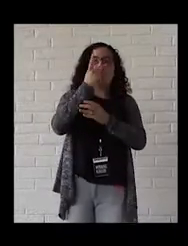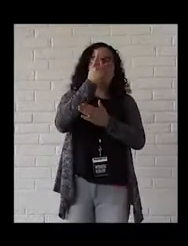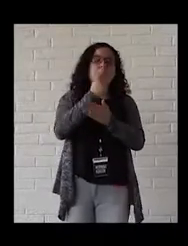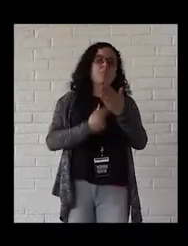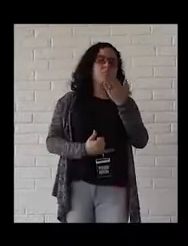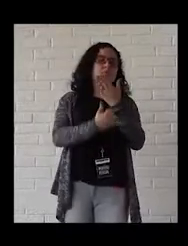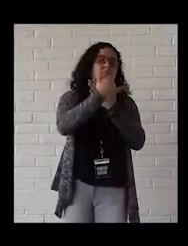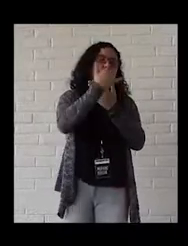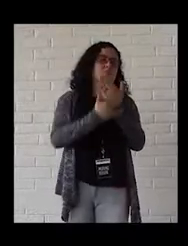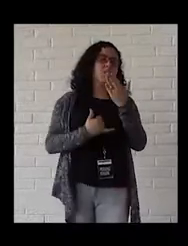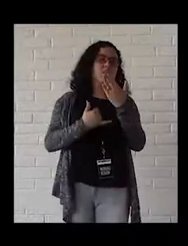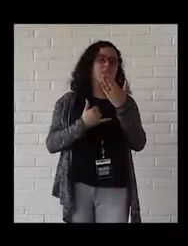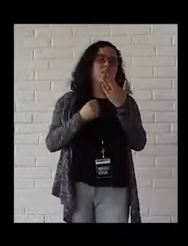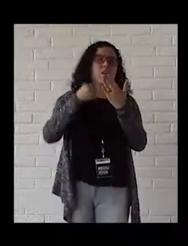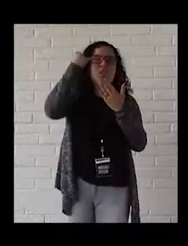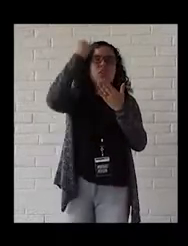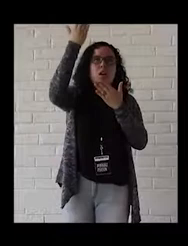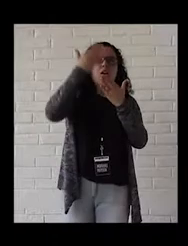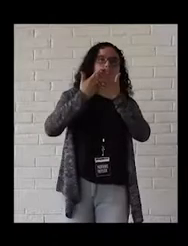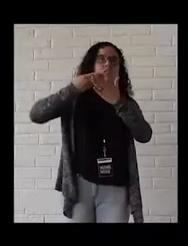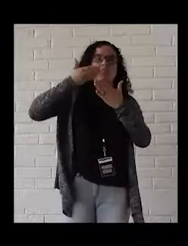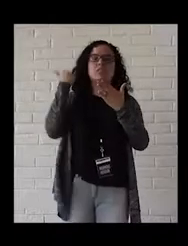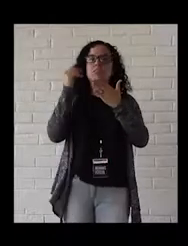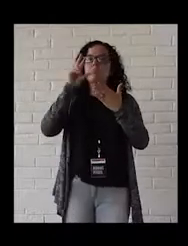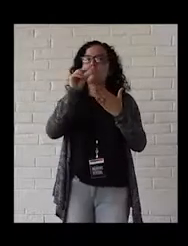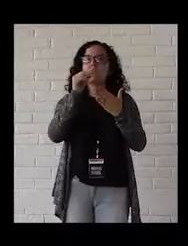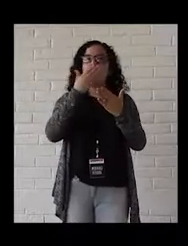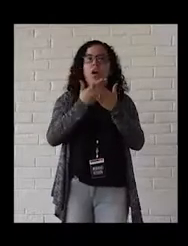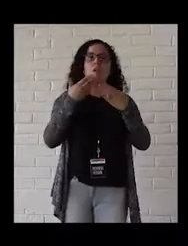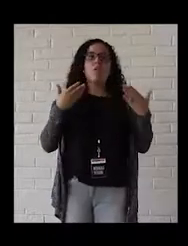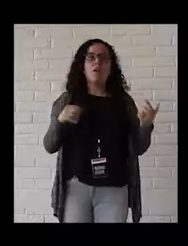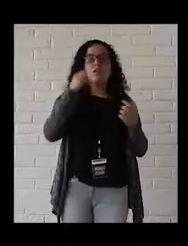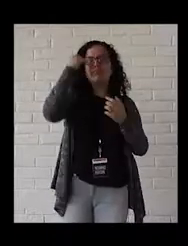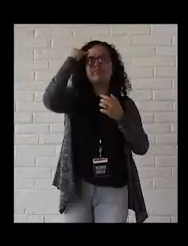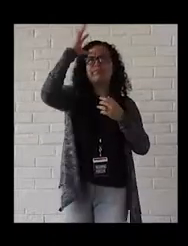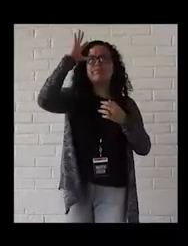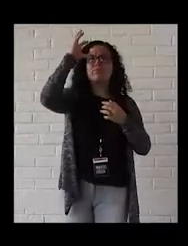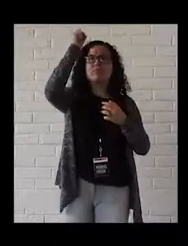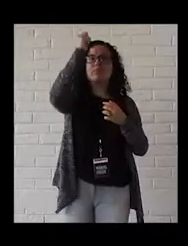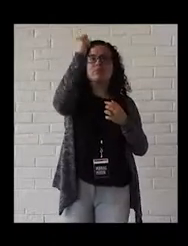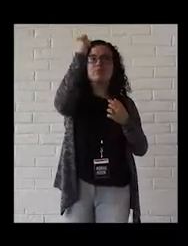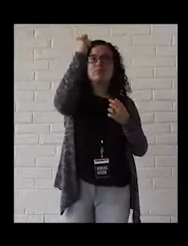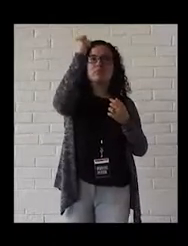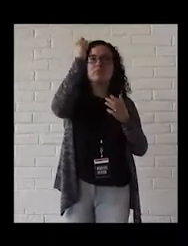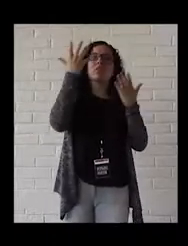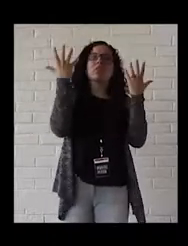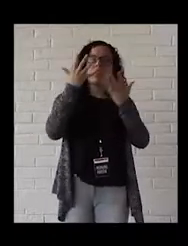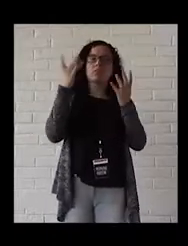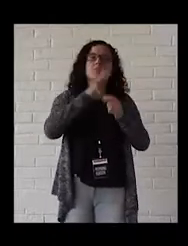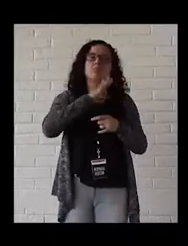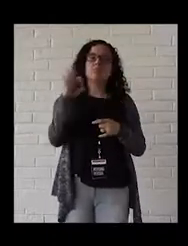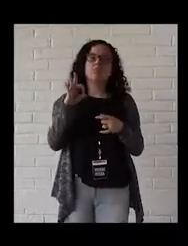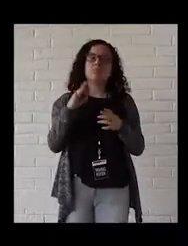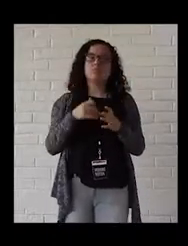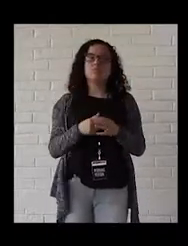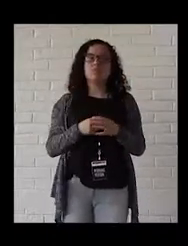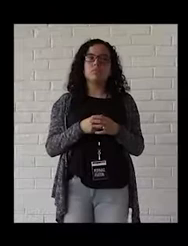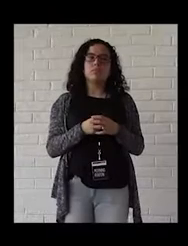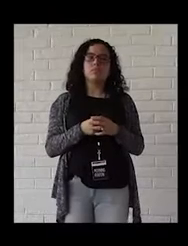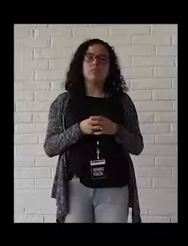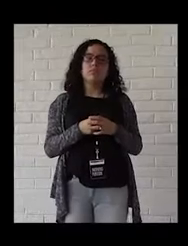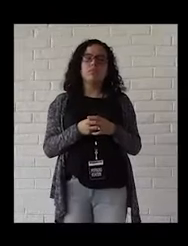que nunca se te había ocurrido antes, y está en cada uno de nosotros llevarlas a cabo.